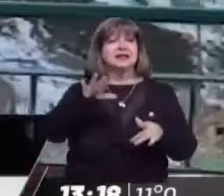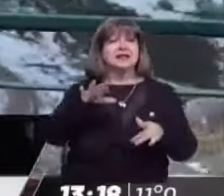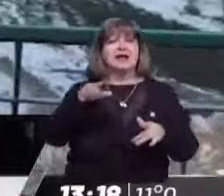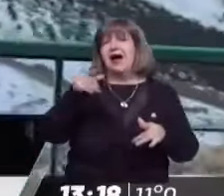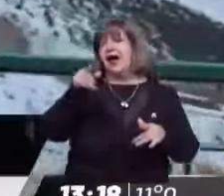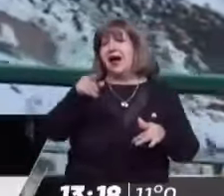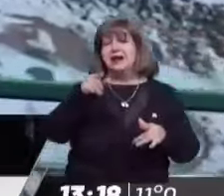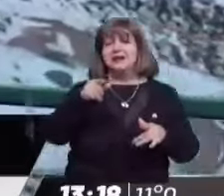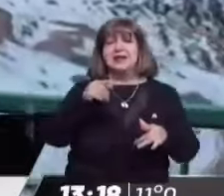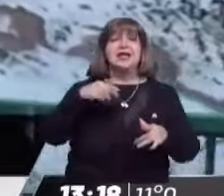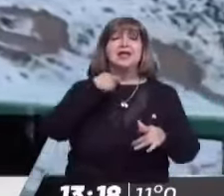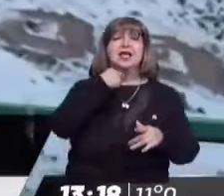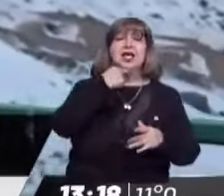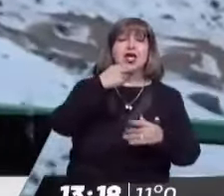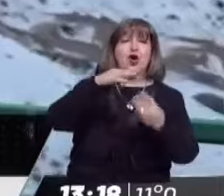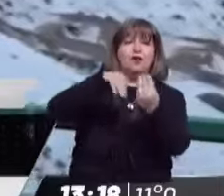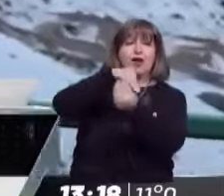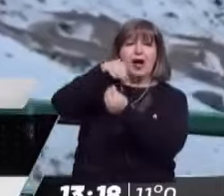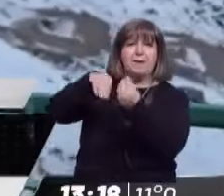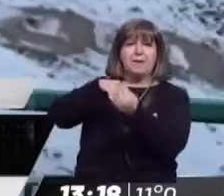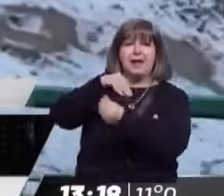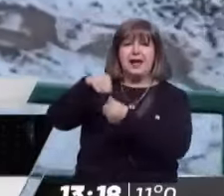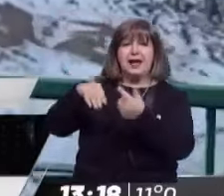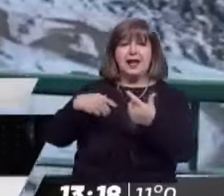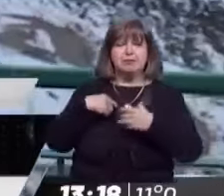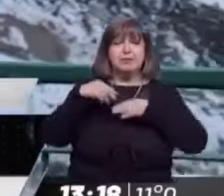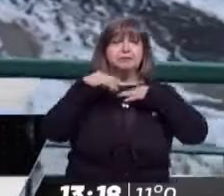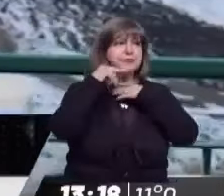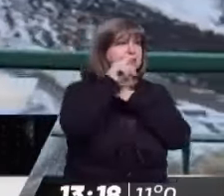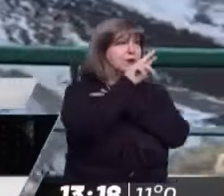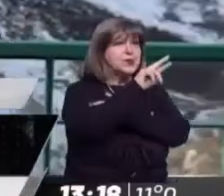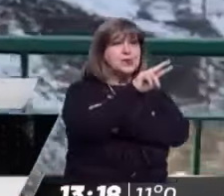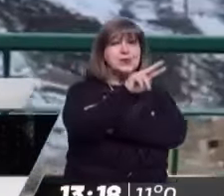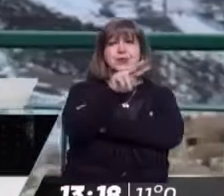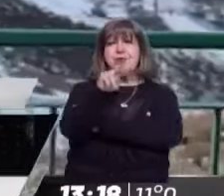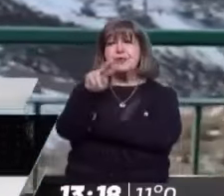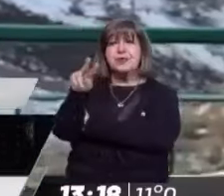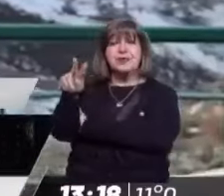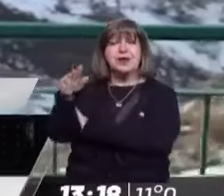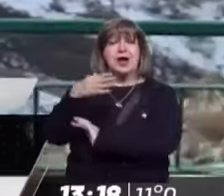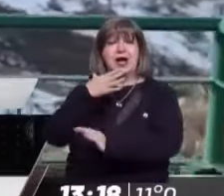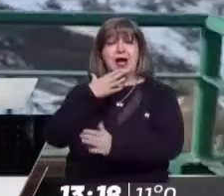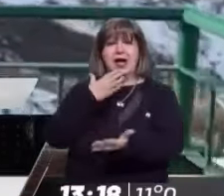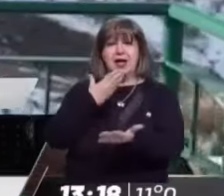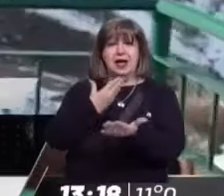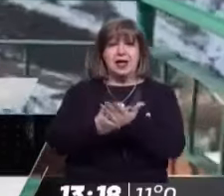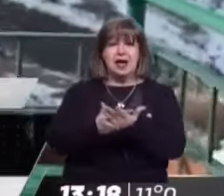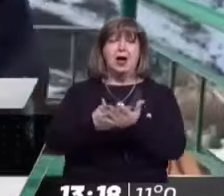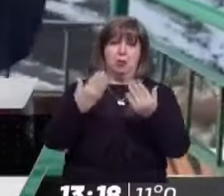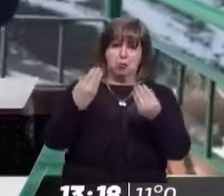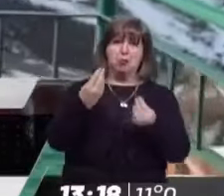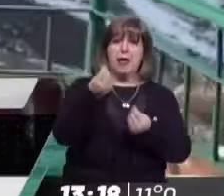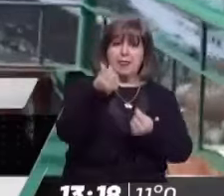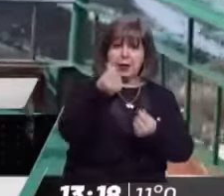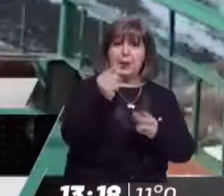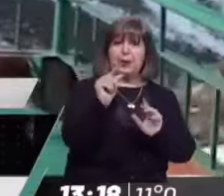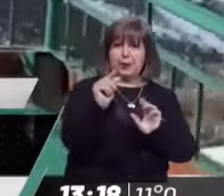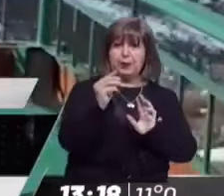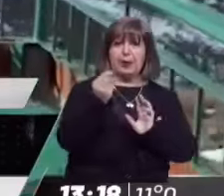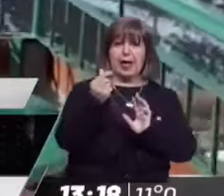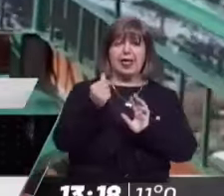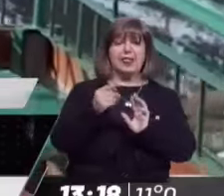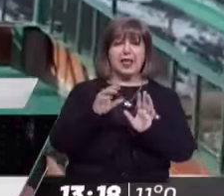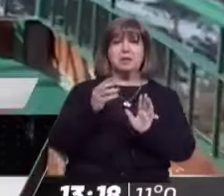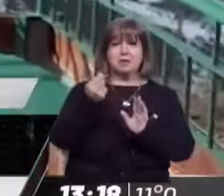nuestro gran poeta Armando Tejada Gómez. La noticia hermosa que tengo para darte, que ese sueño está al alcance de tu bolsillo. Julián, ¿te fuiste a los